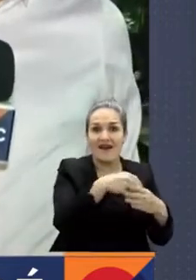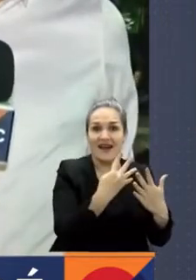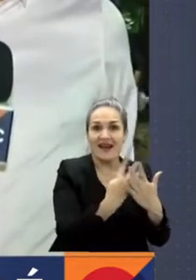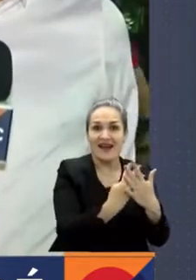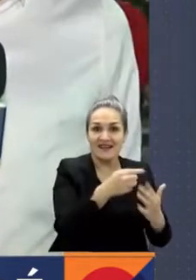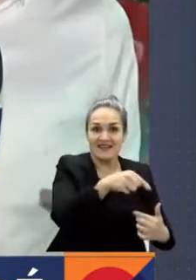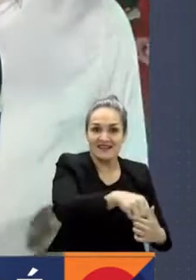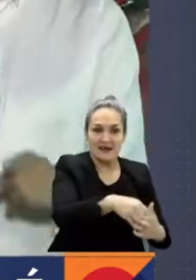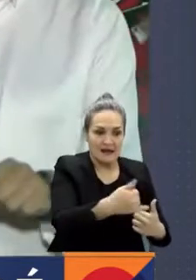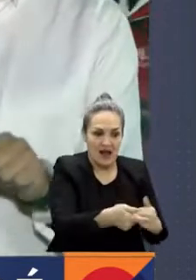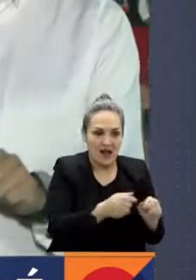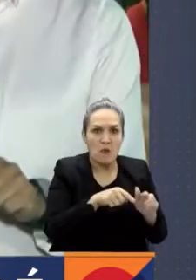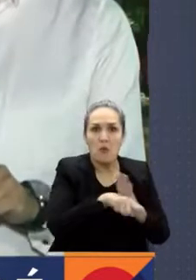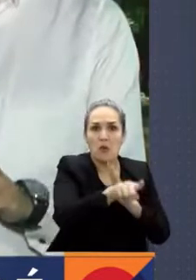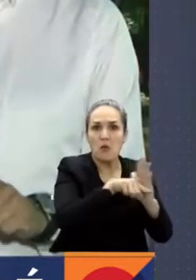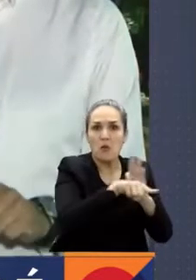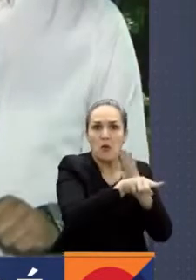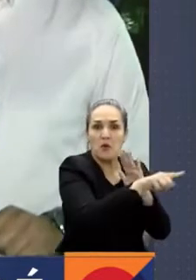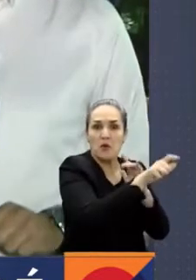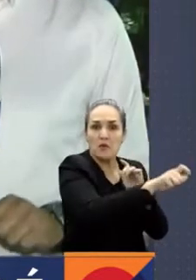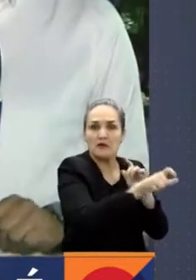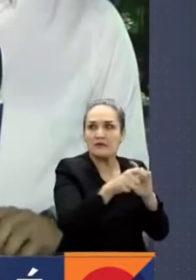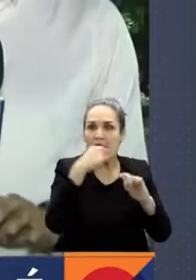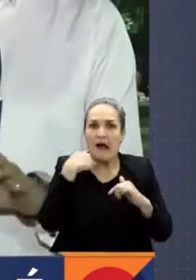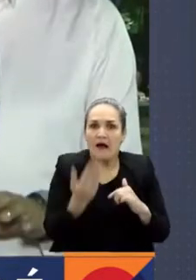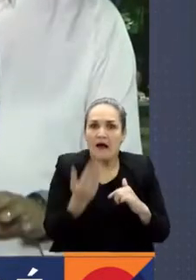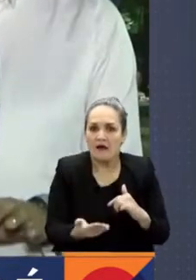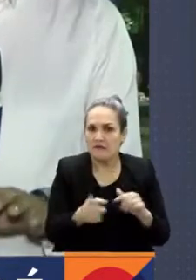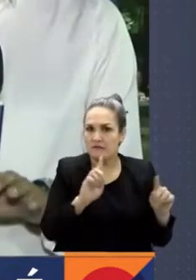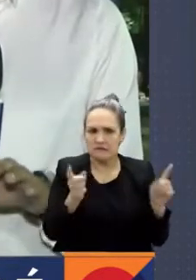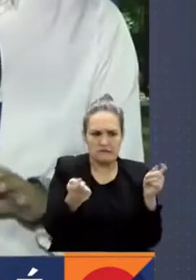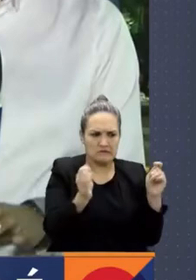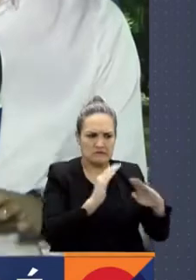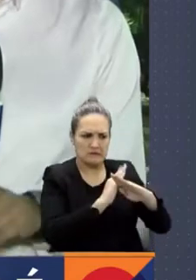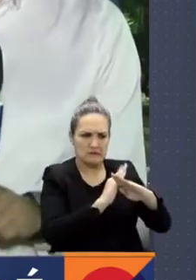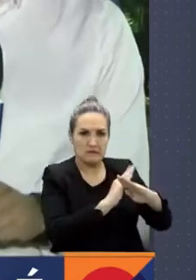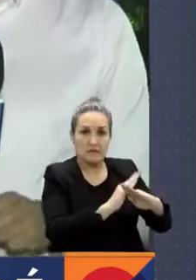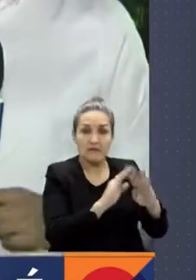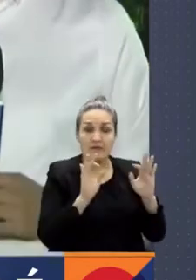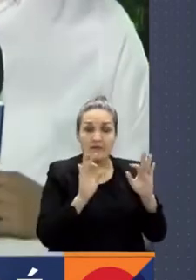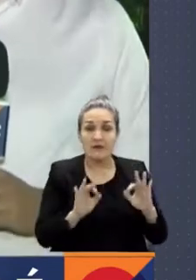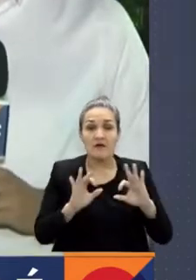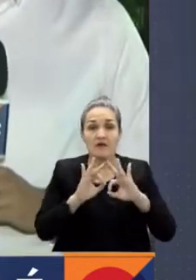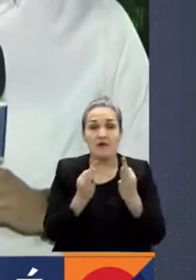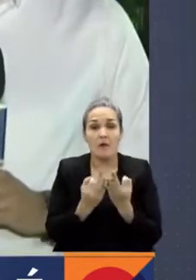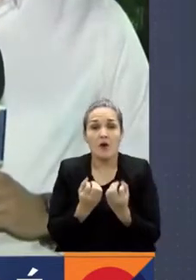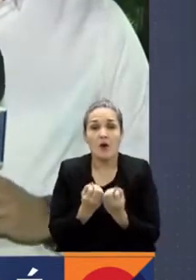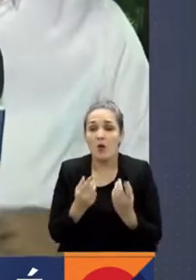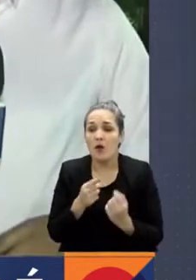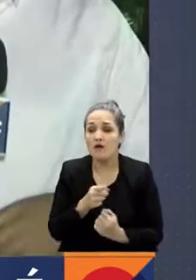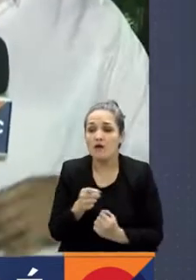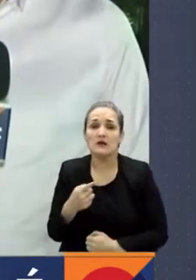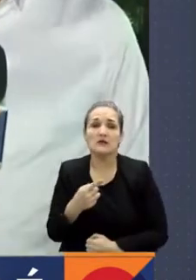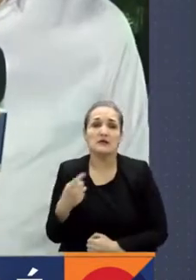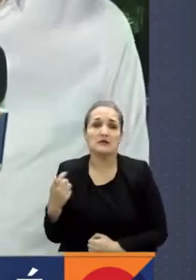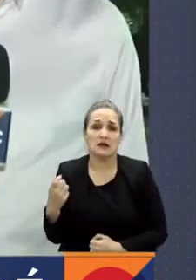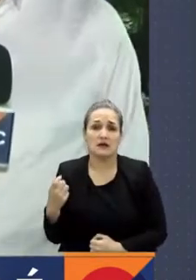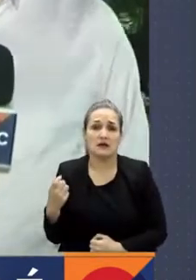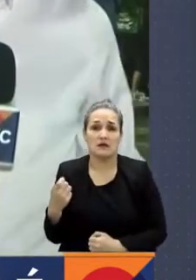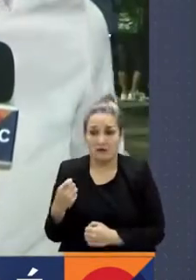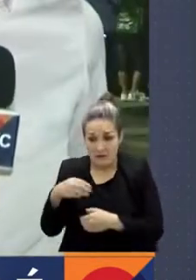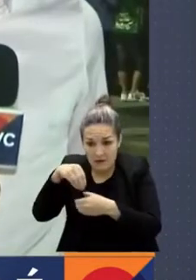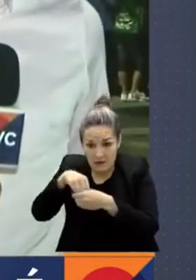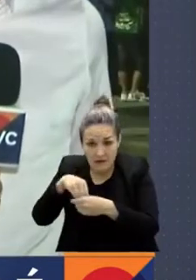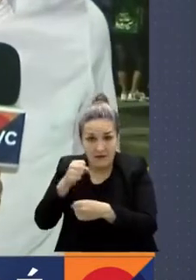producto de esta situación. Nosotros hablamos con algunas de las personas y por lo menos serían 100 familias que se quedan sin empleo, que lo perdieron